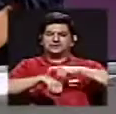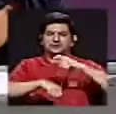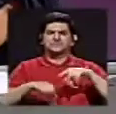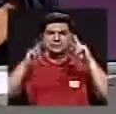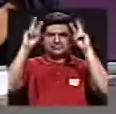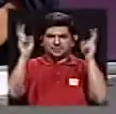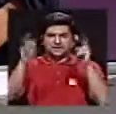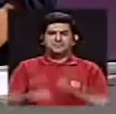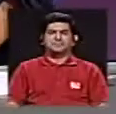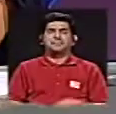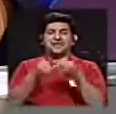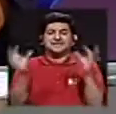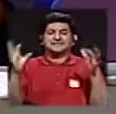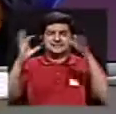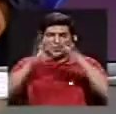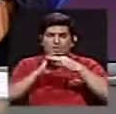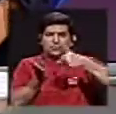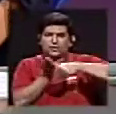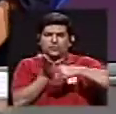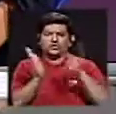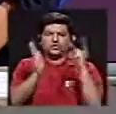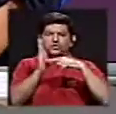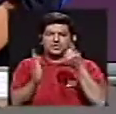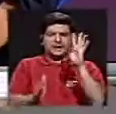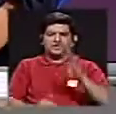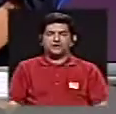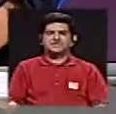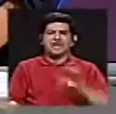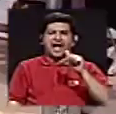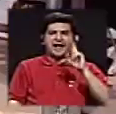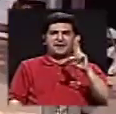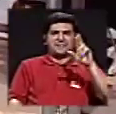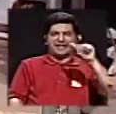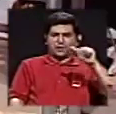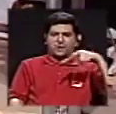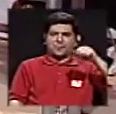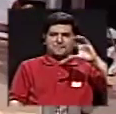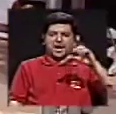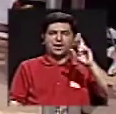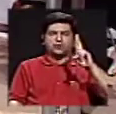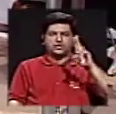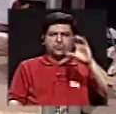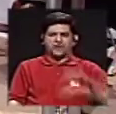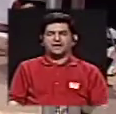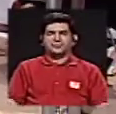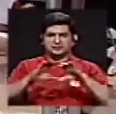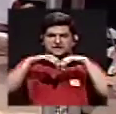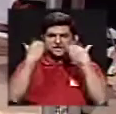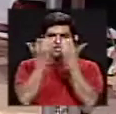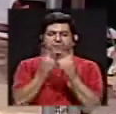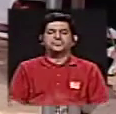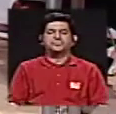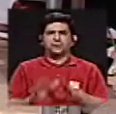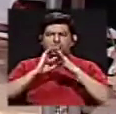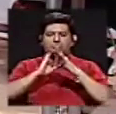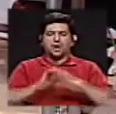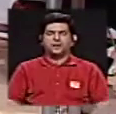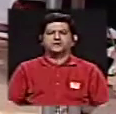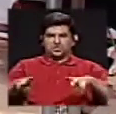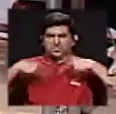sin coalición electoral para 2014 estamos hablando con ana rita el güey del pac rocío carranza de la comisión por la coalición viva de